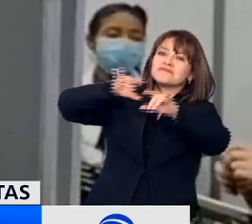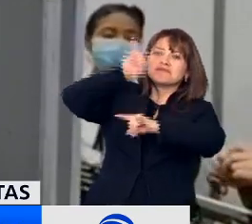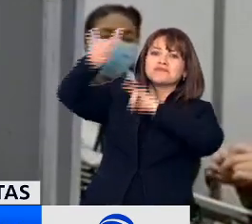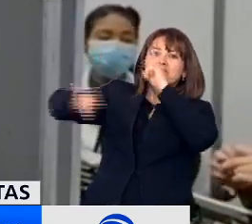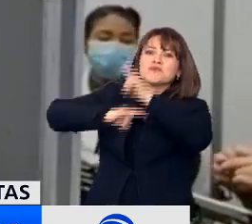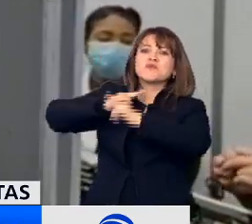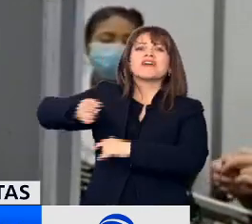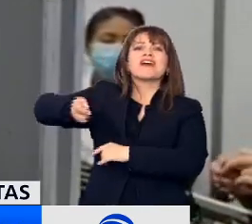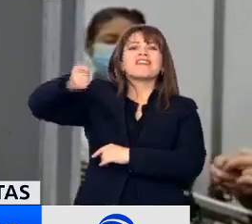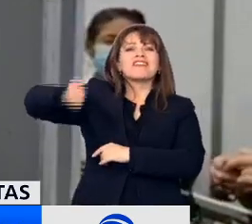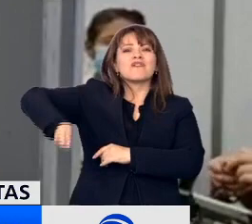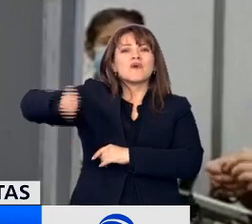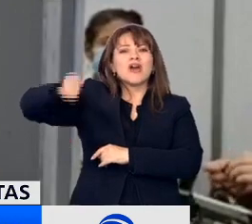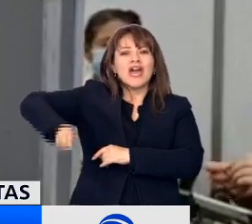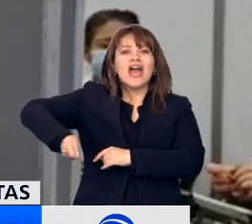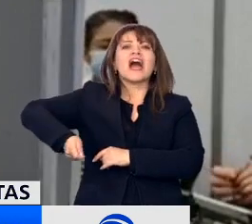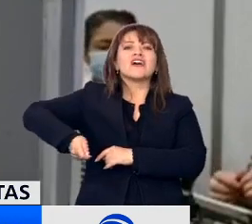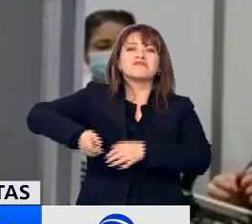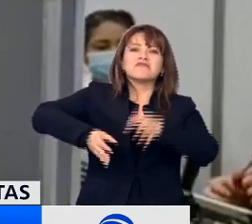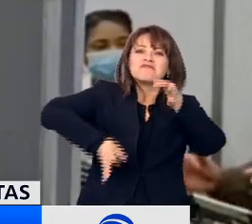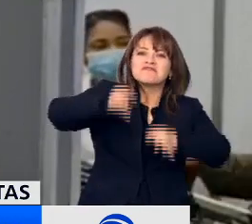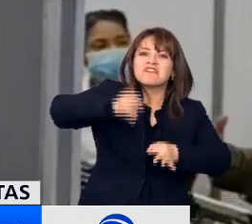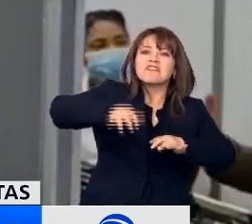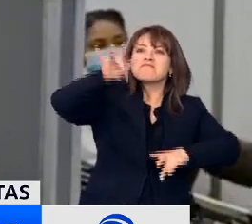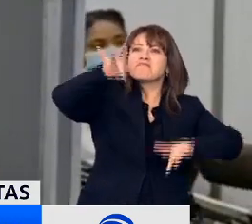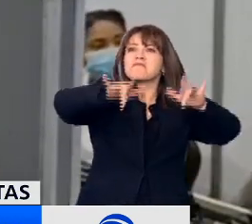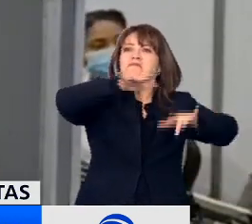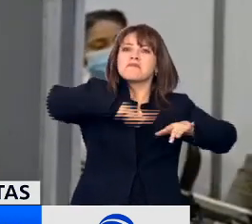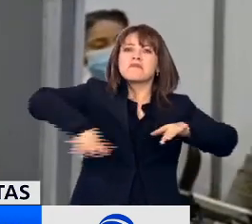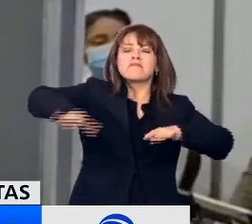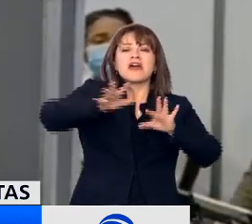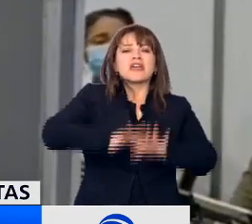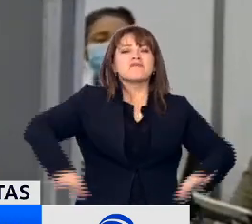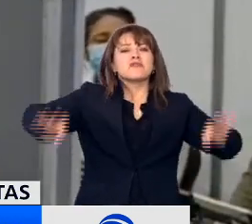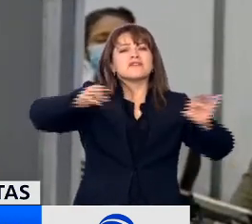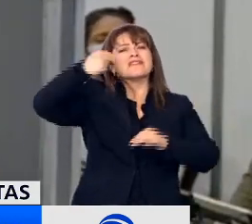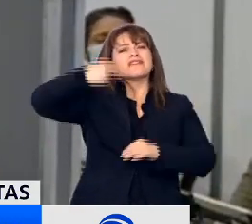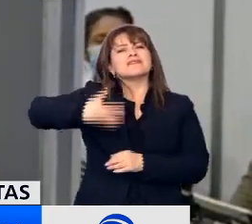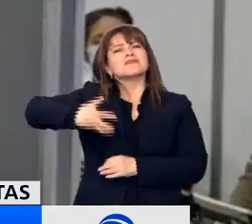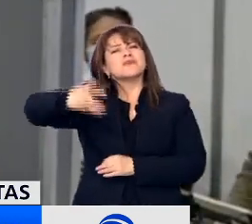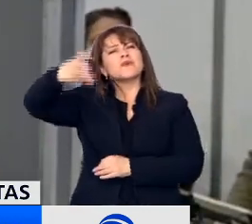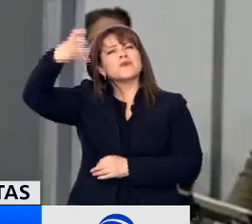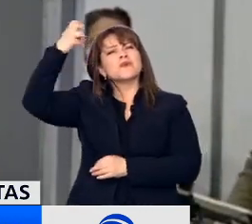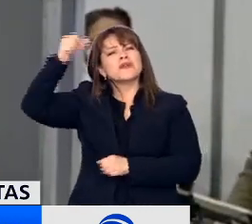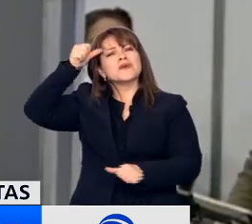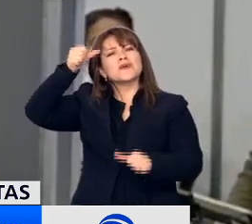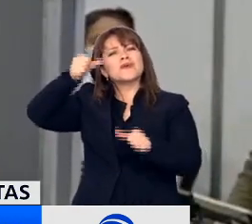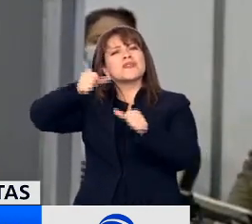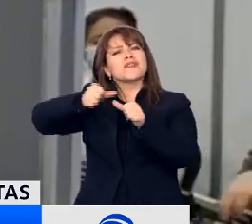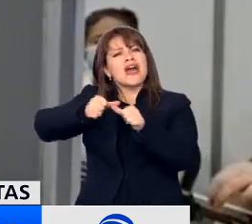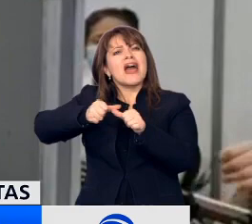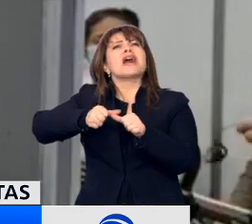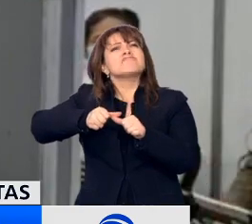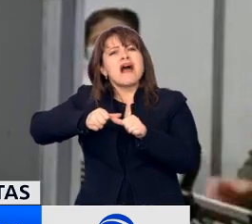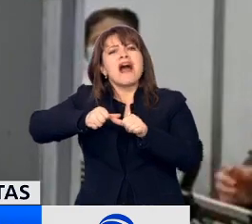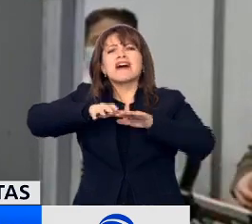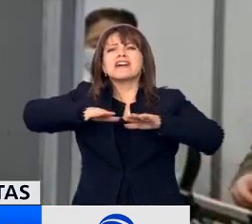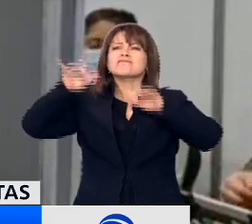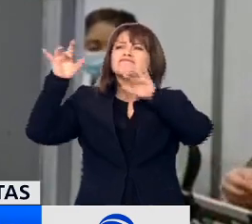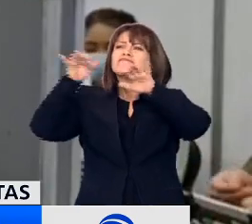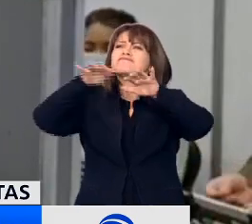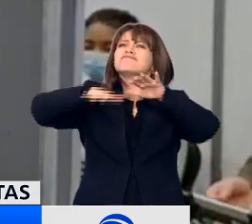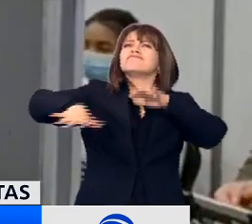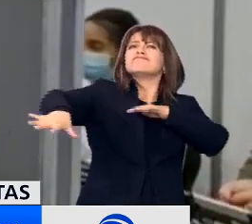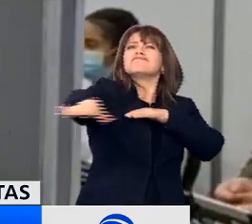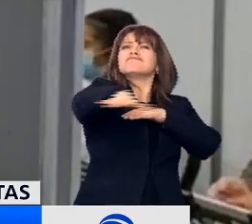Derecho, para hablar de derecho, para hablar de un fenómeno histórico tan importante como es la peregrinación a Santiago,